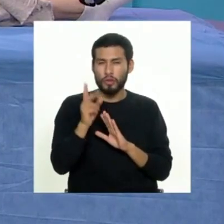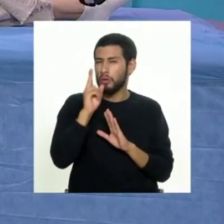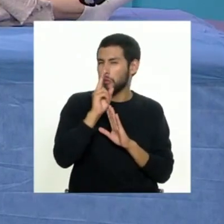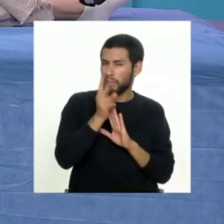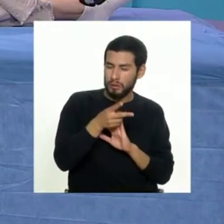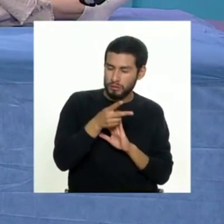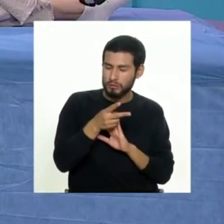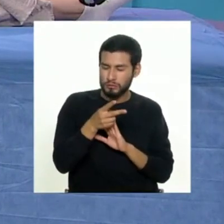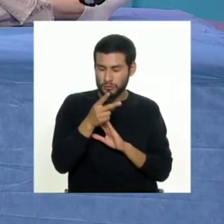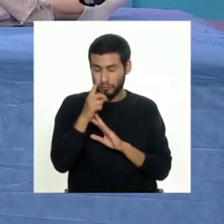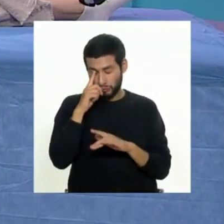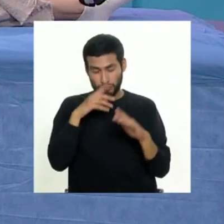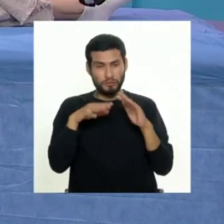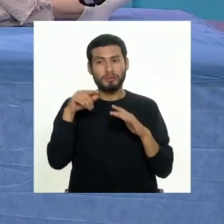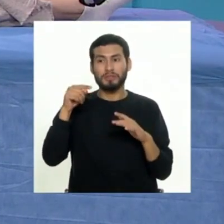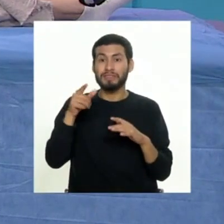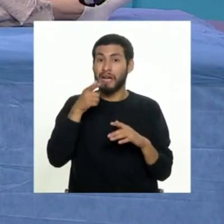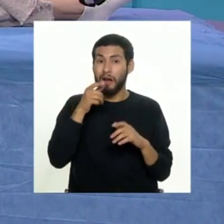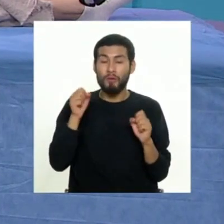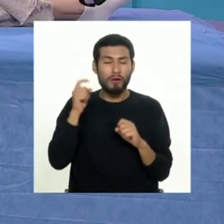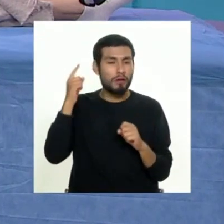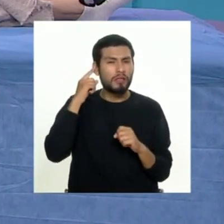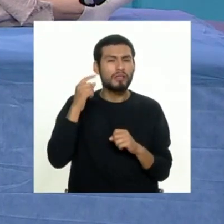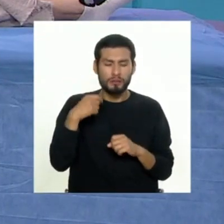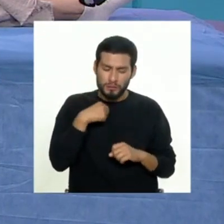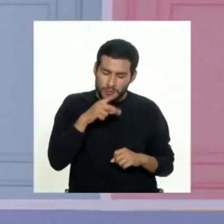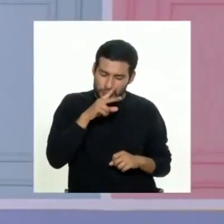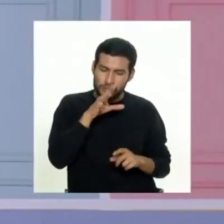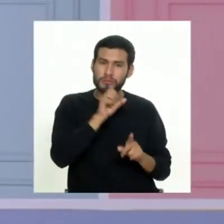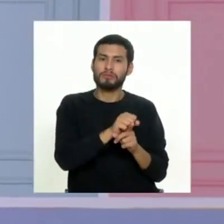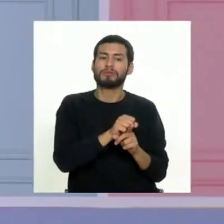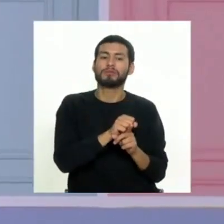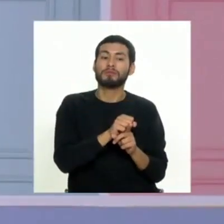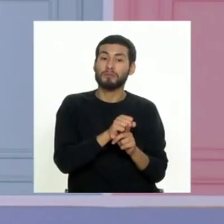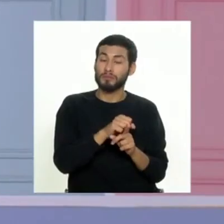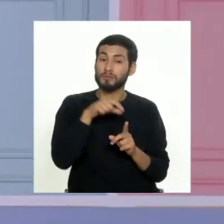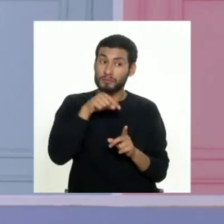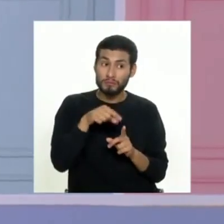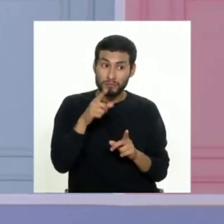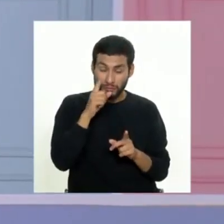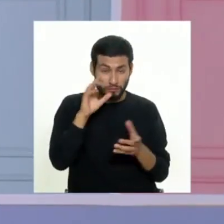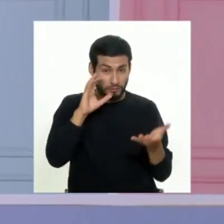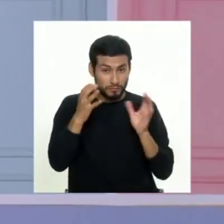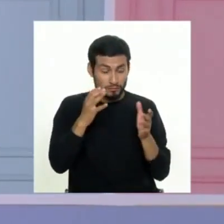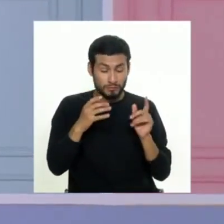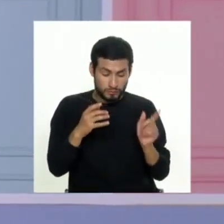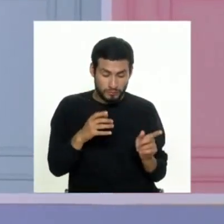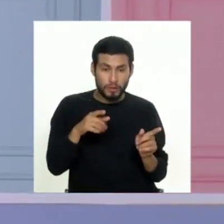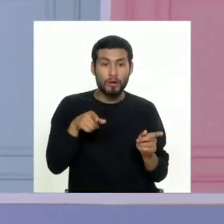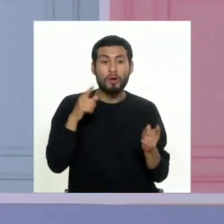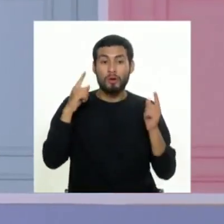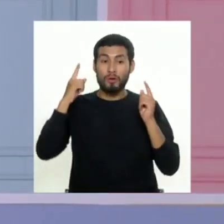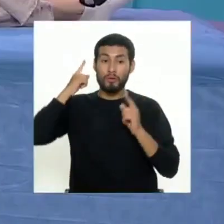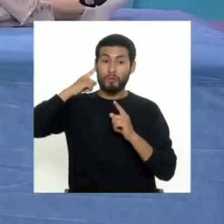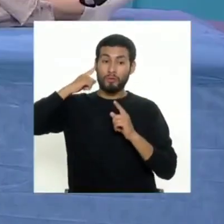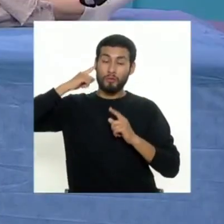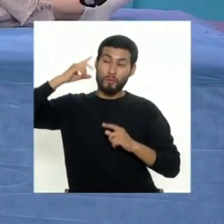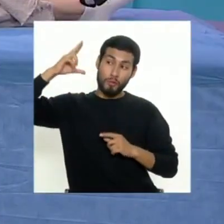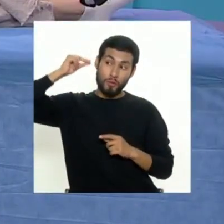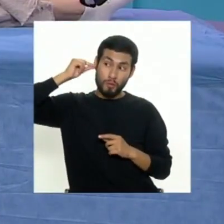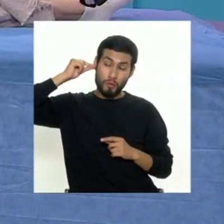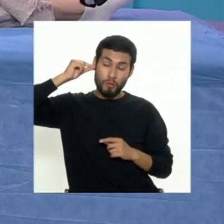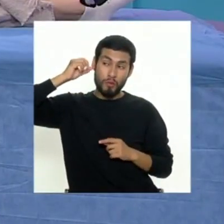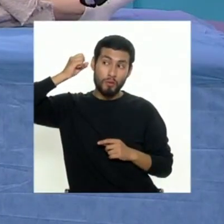dos minutos. ¿Y qué es lo que me va a decir a mí? Que cuando yo lo compare con el otro lado, porque hay que hacerlo a los